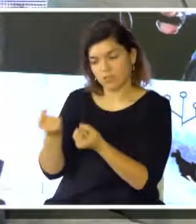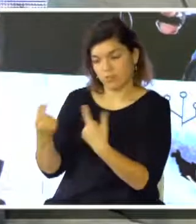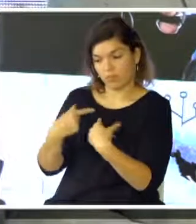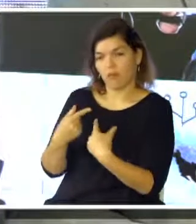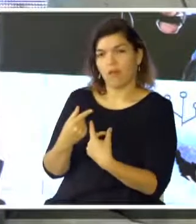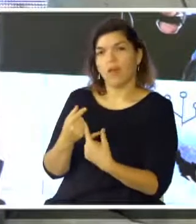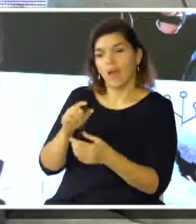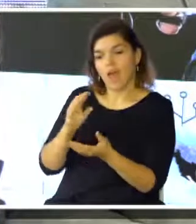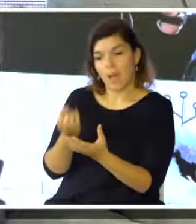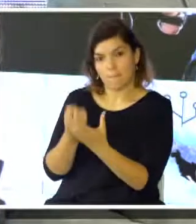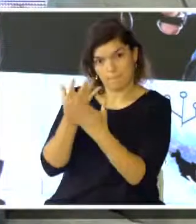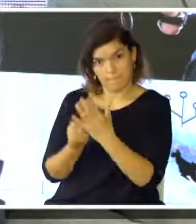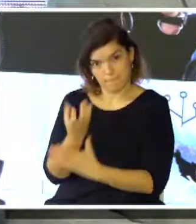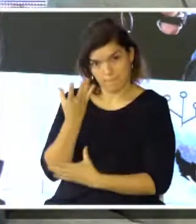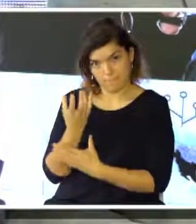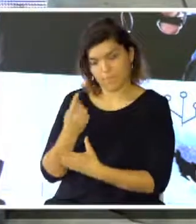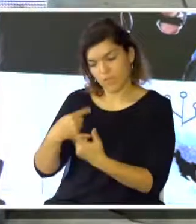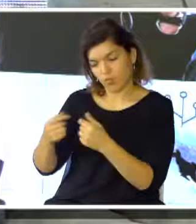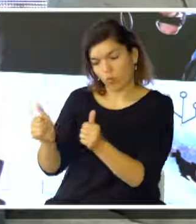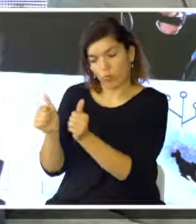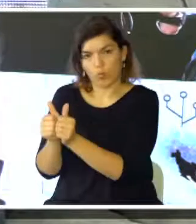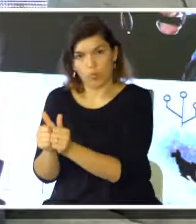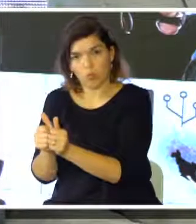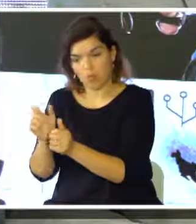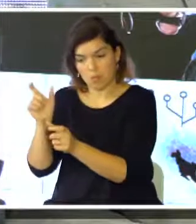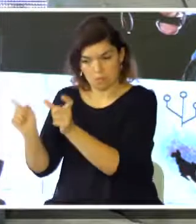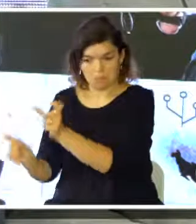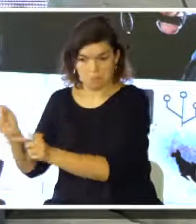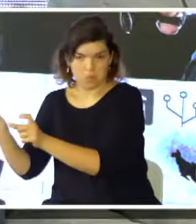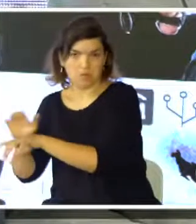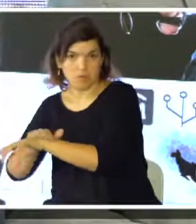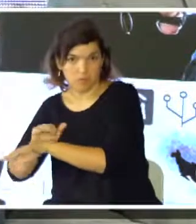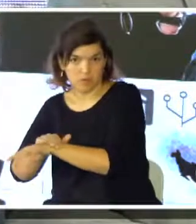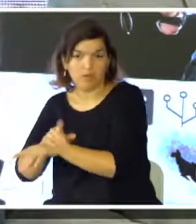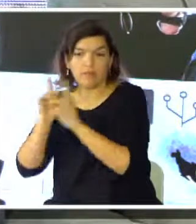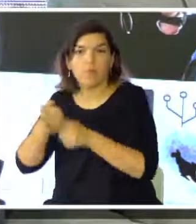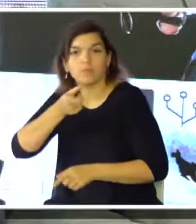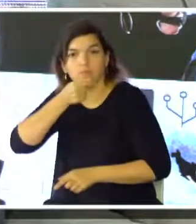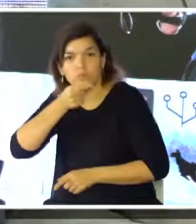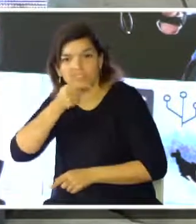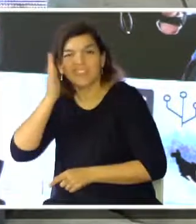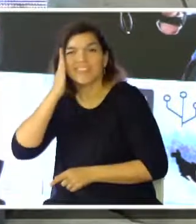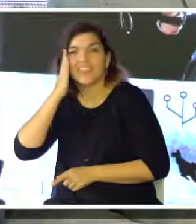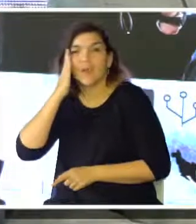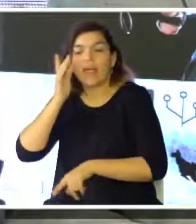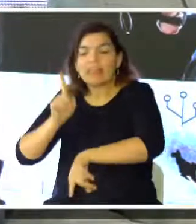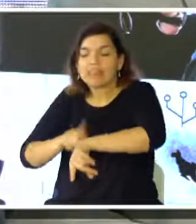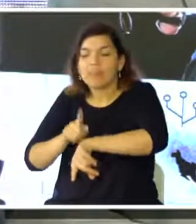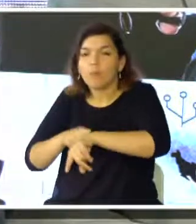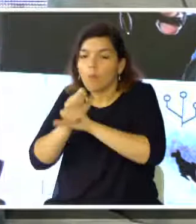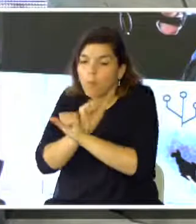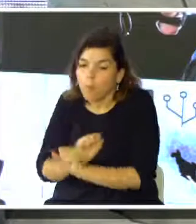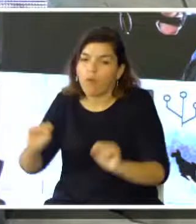a esta aplicación junto con la gente de emergencias y la policía sabemos en cuánto tiempo podría